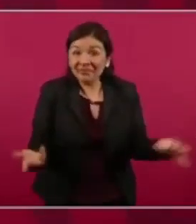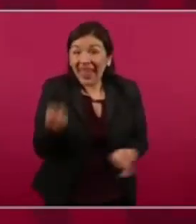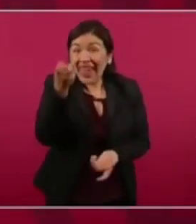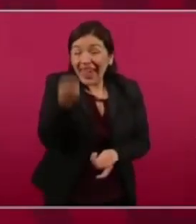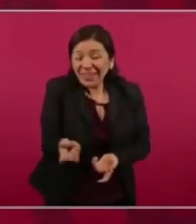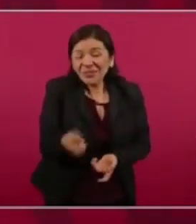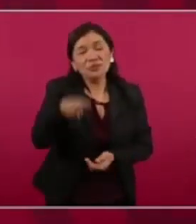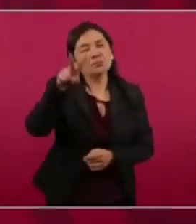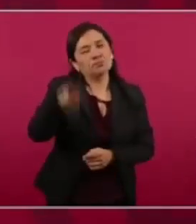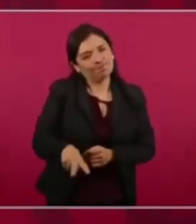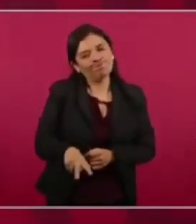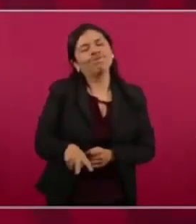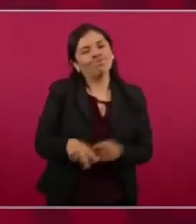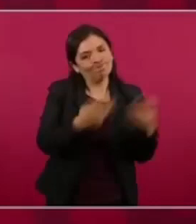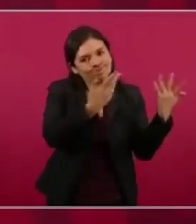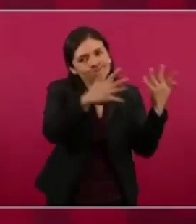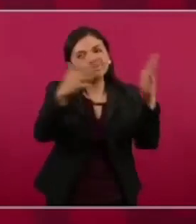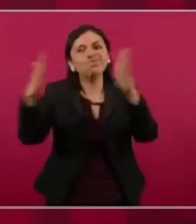felicitarlos,